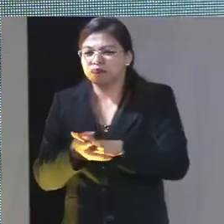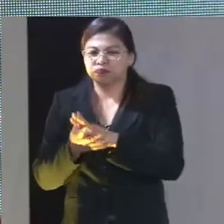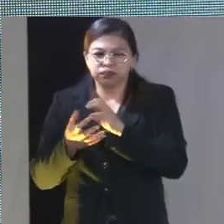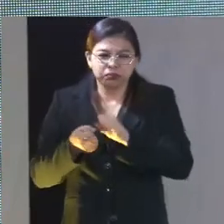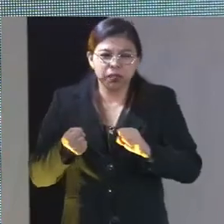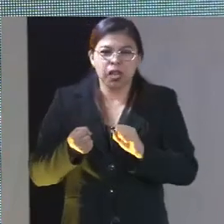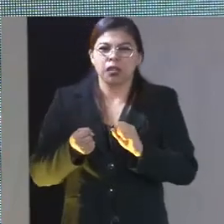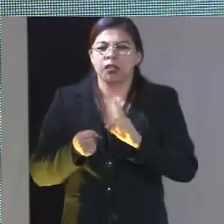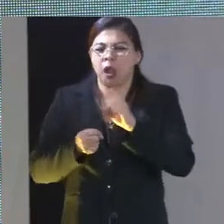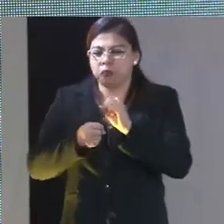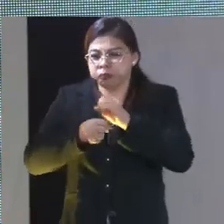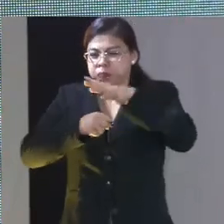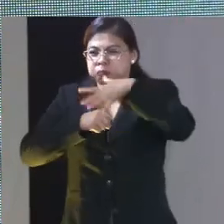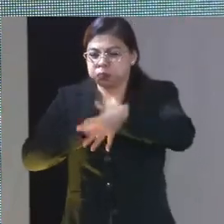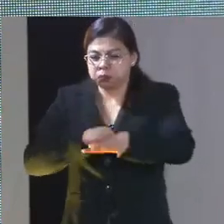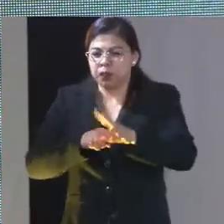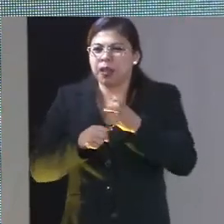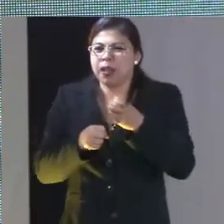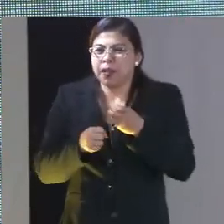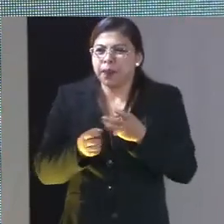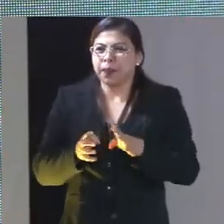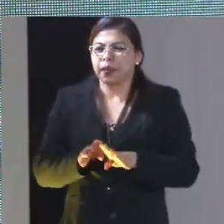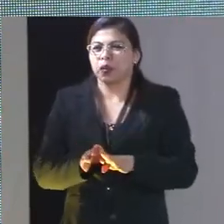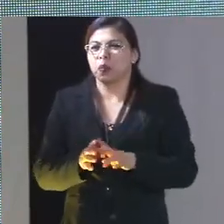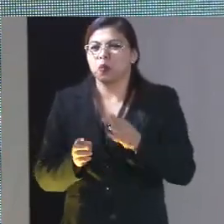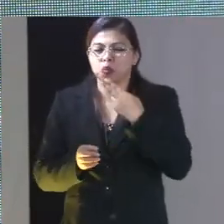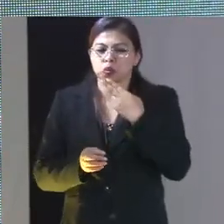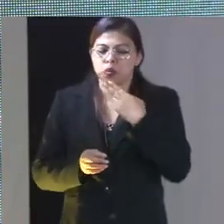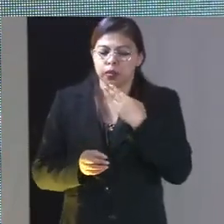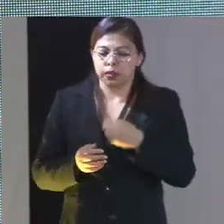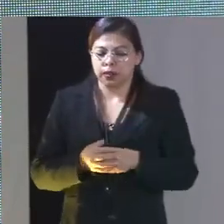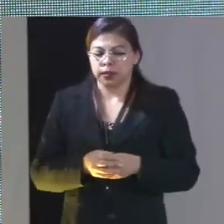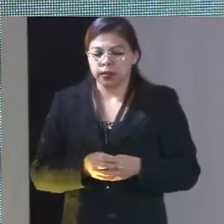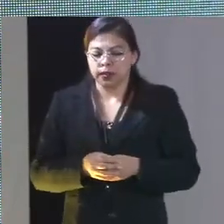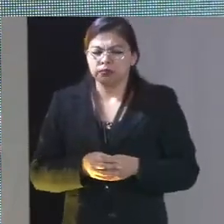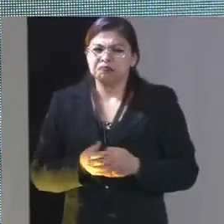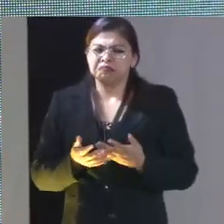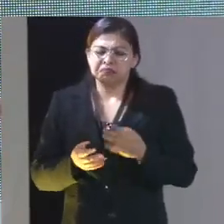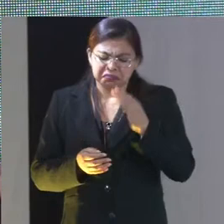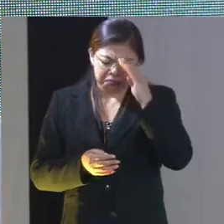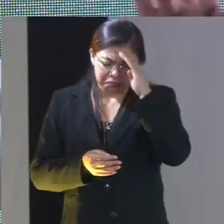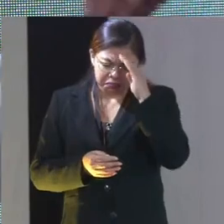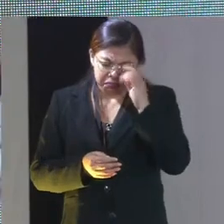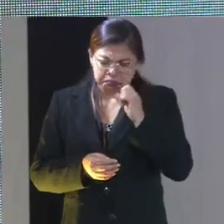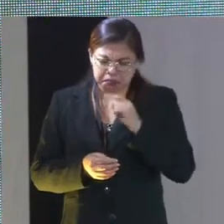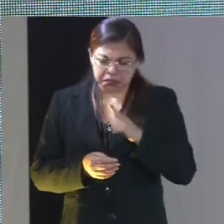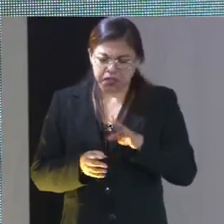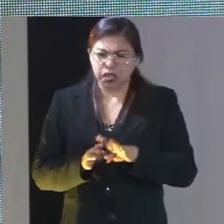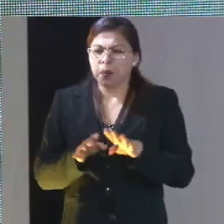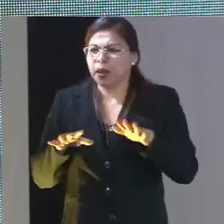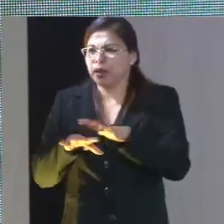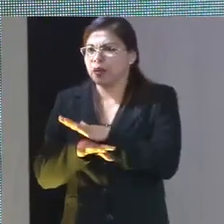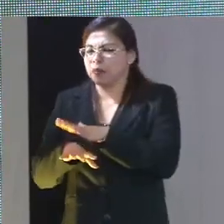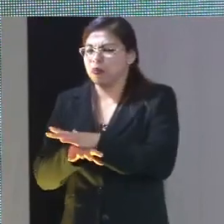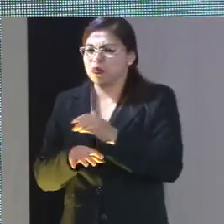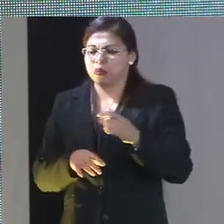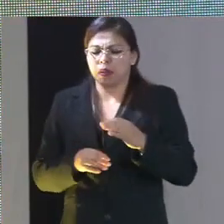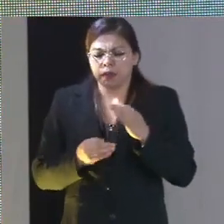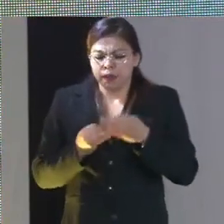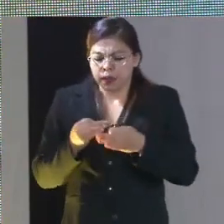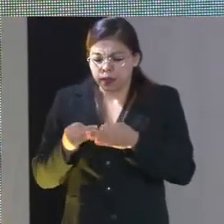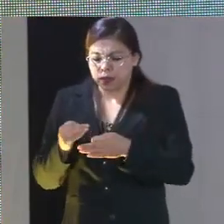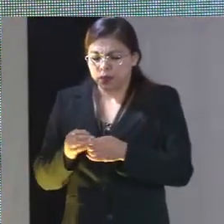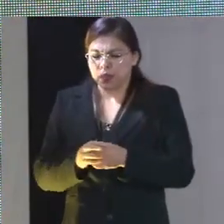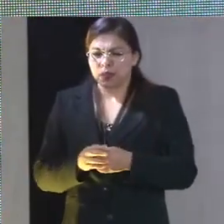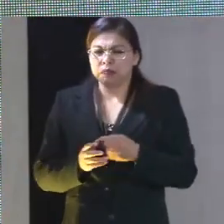medio de inundaciones y otros desastres, terminaba un sol y empezaba otro. Por lo tanto, lo de tener señales en el cielo era algo